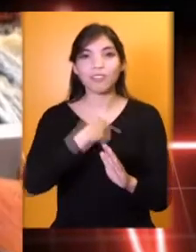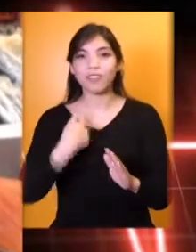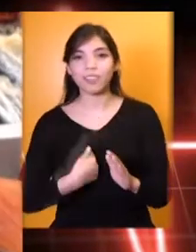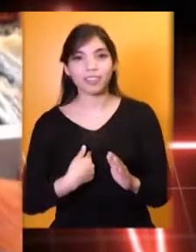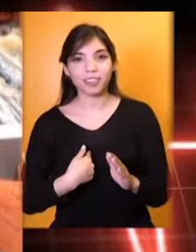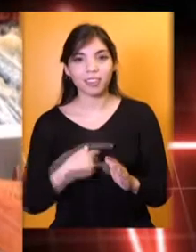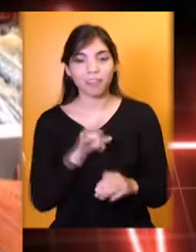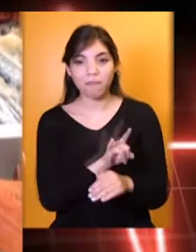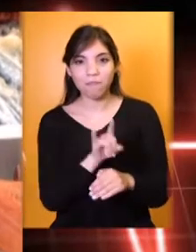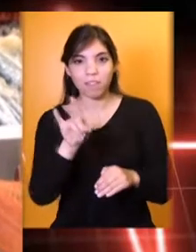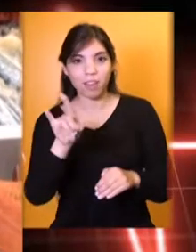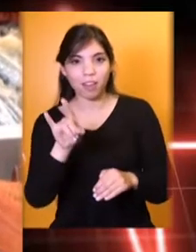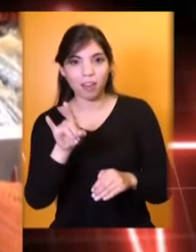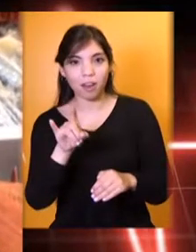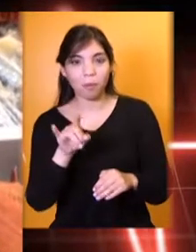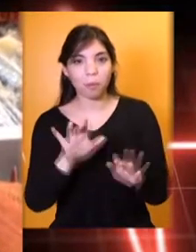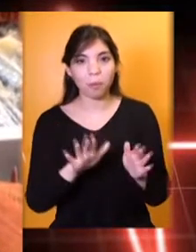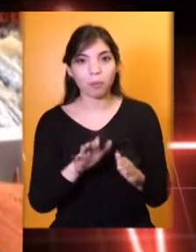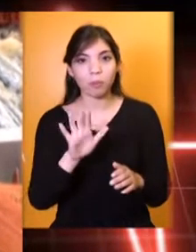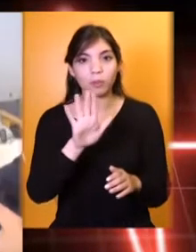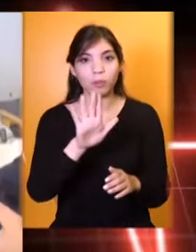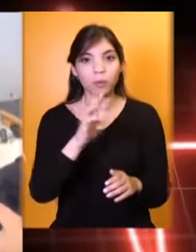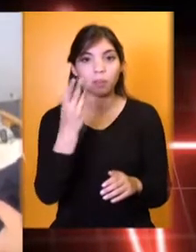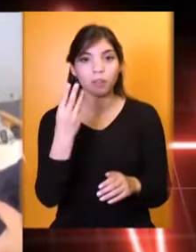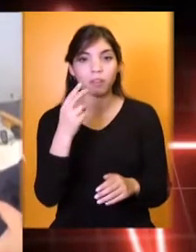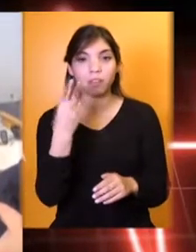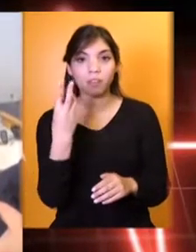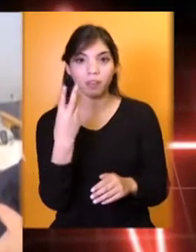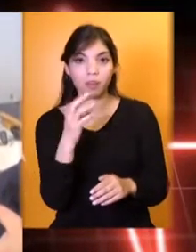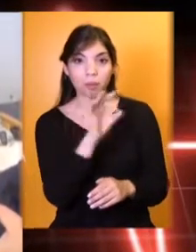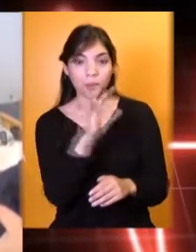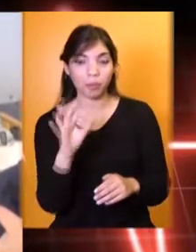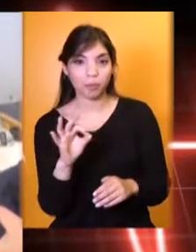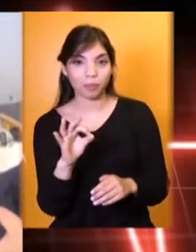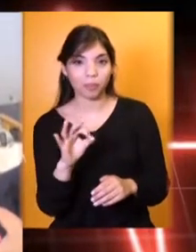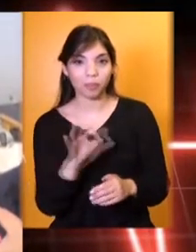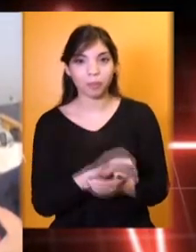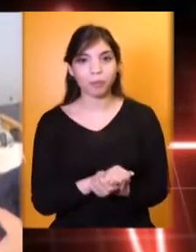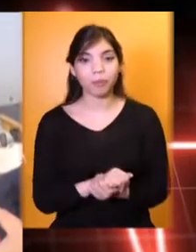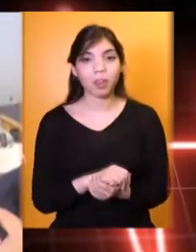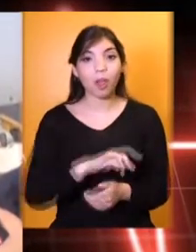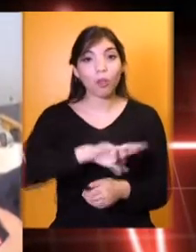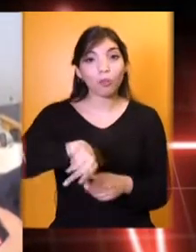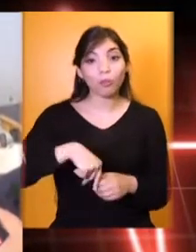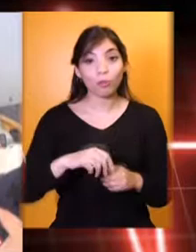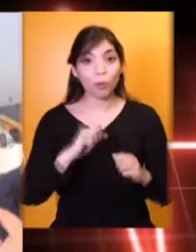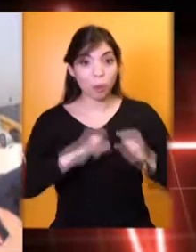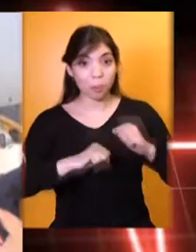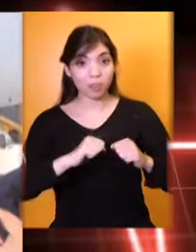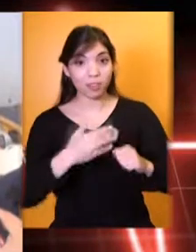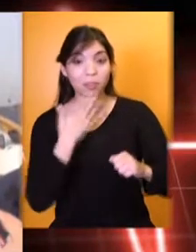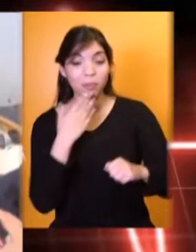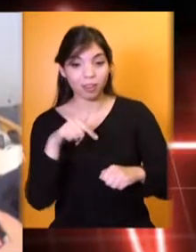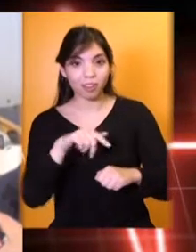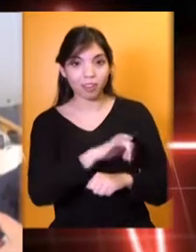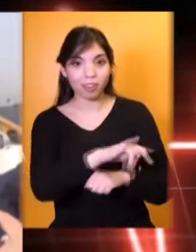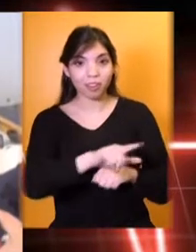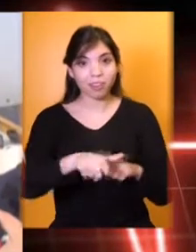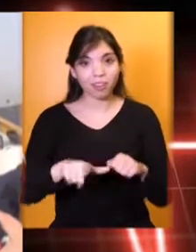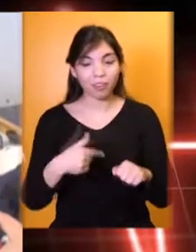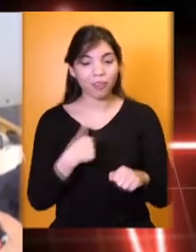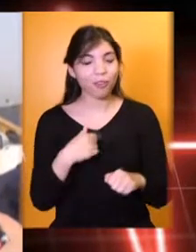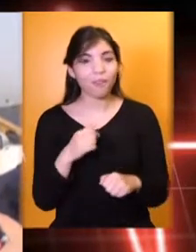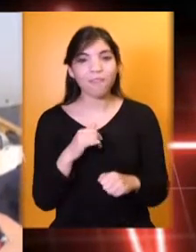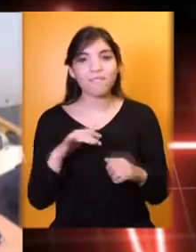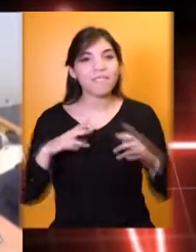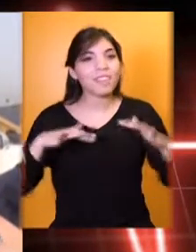volumen de un 53,2%. Para nosotros como empresa y para la región. Y yo quisiera, antes de responderle,